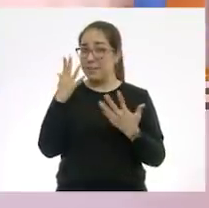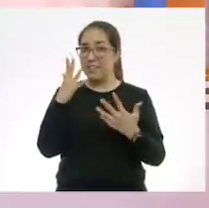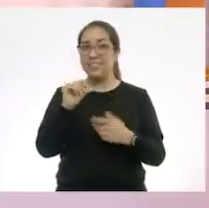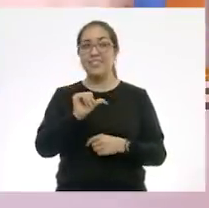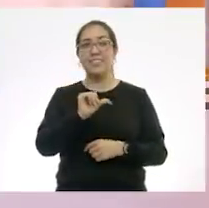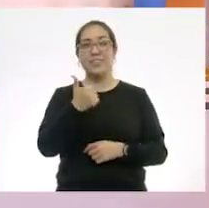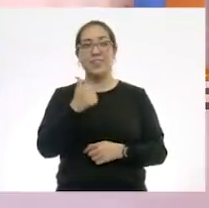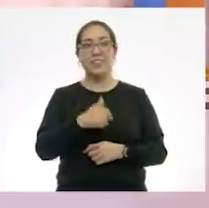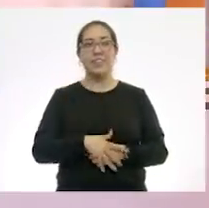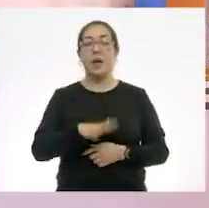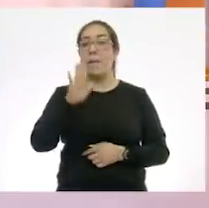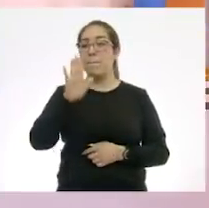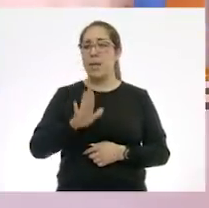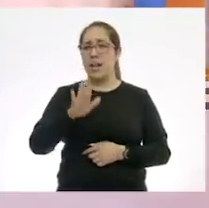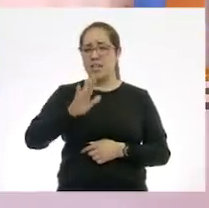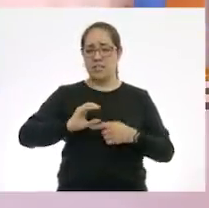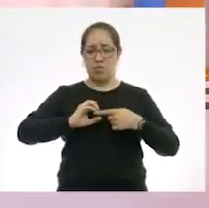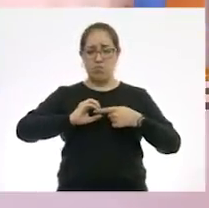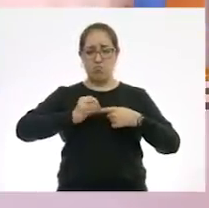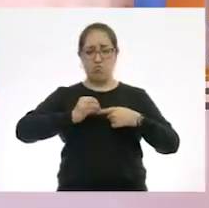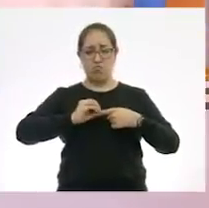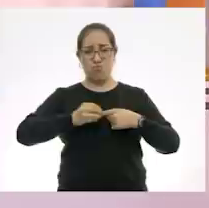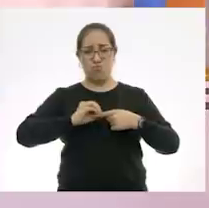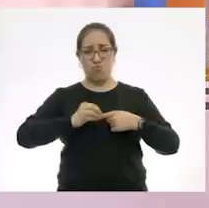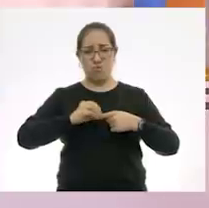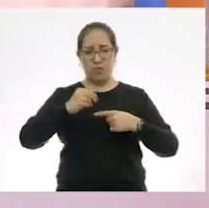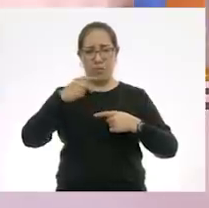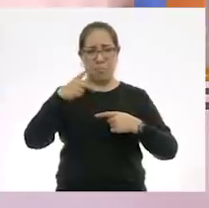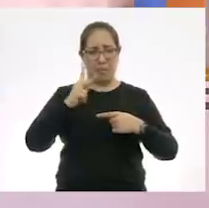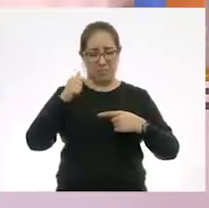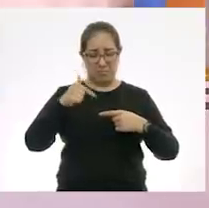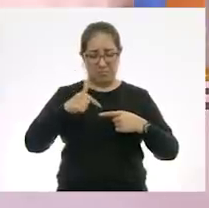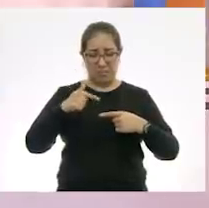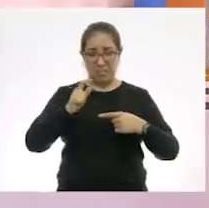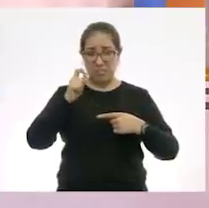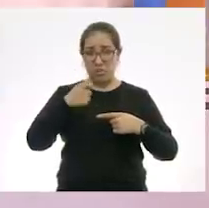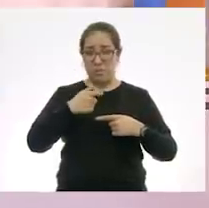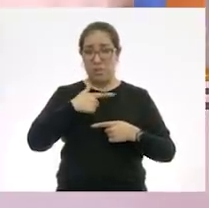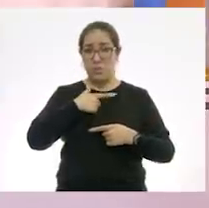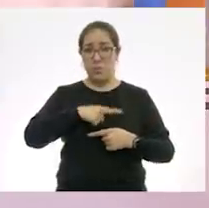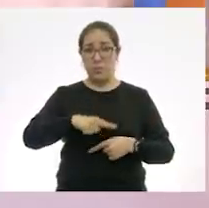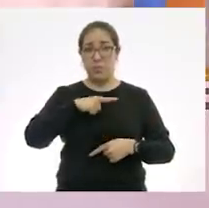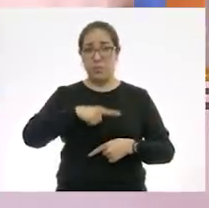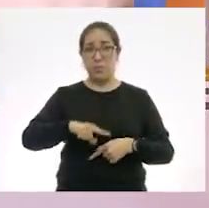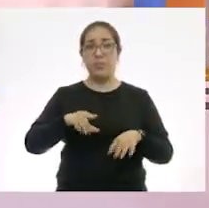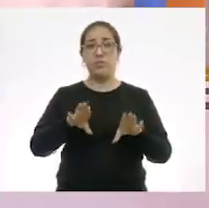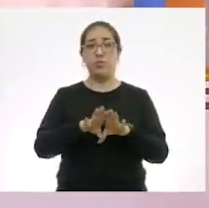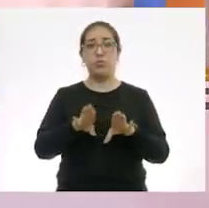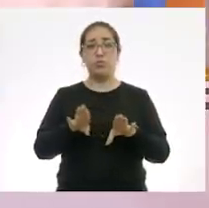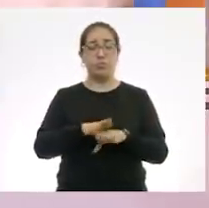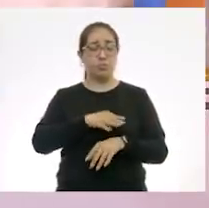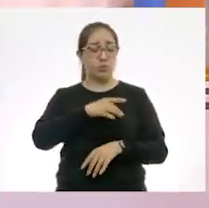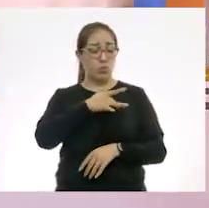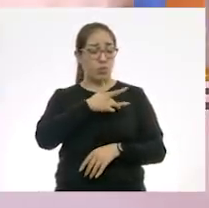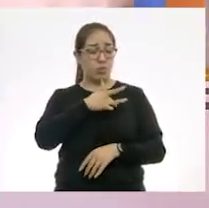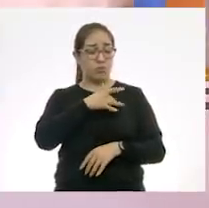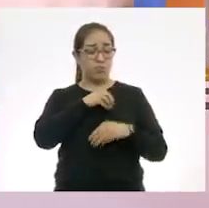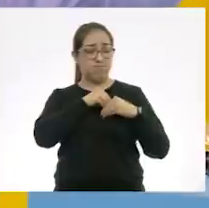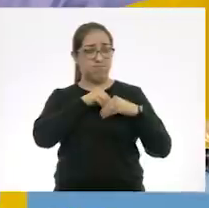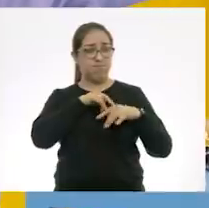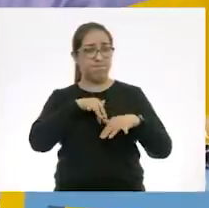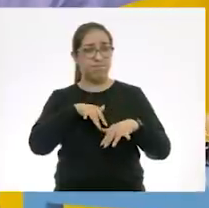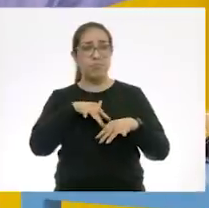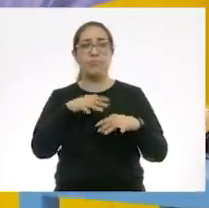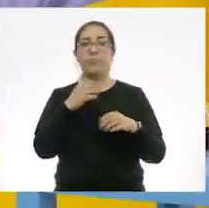Ok. Parece un frijol, pero se solo crea la orina con la sangre que viene del corazón. Yo recuerdo que los